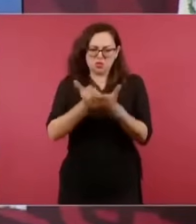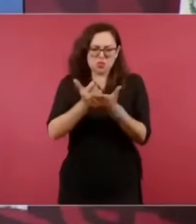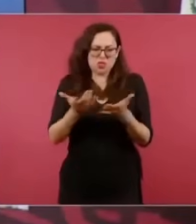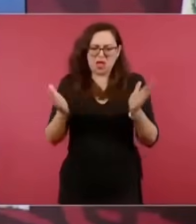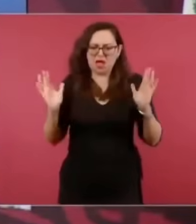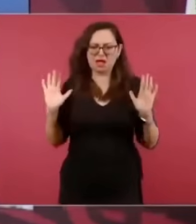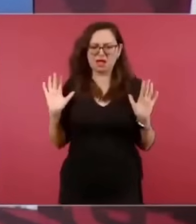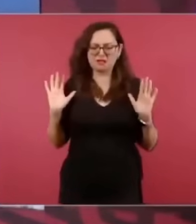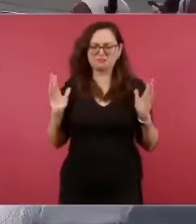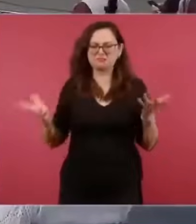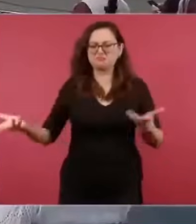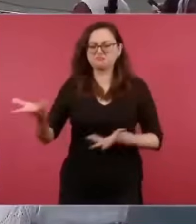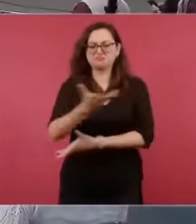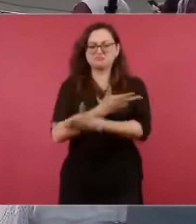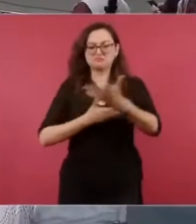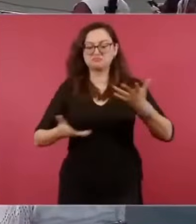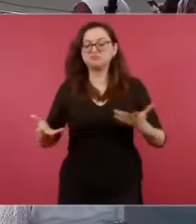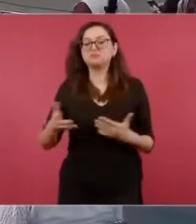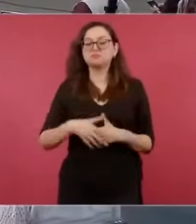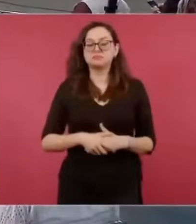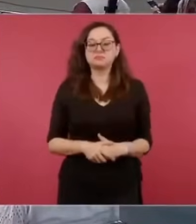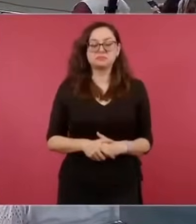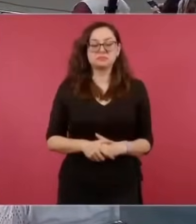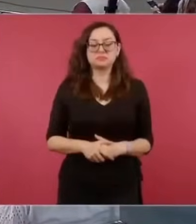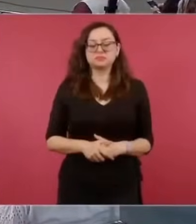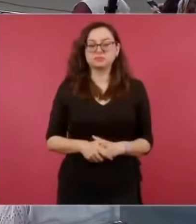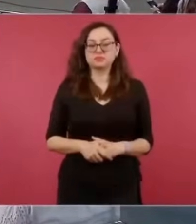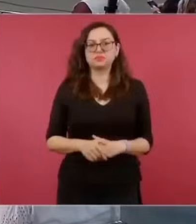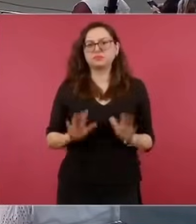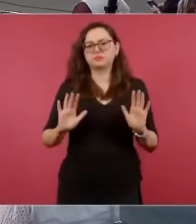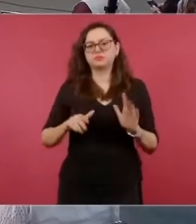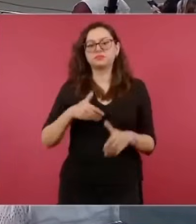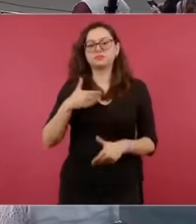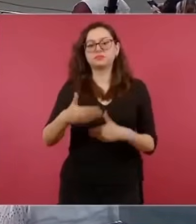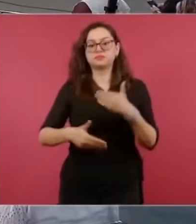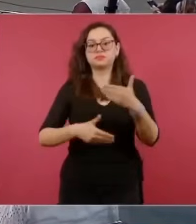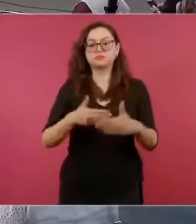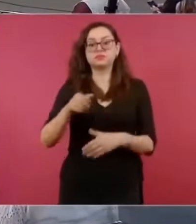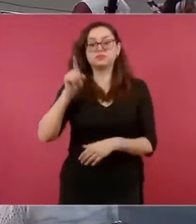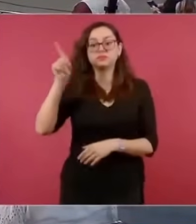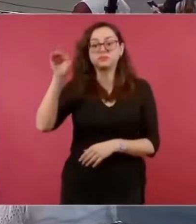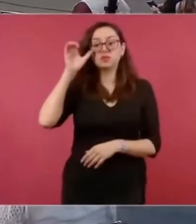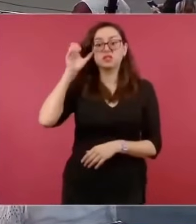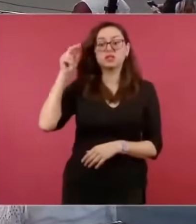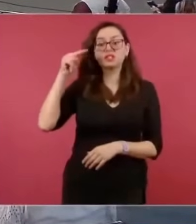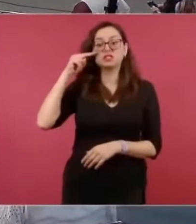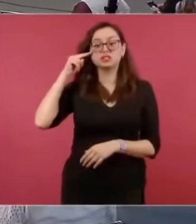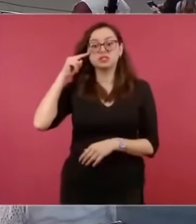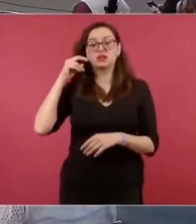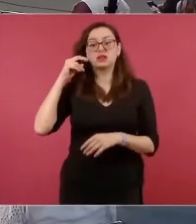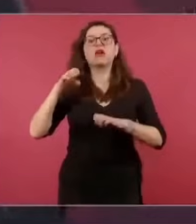Me manda una carta o un recado el embajador de China,